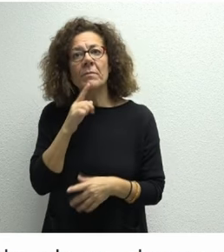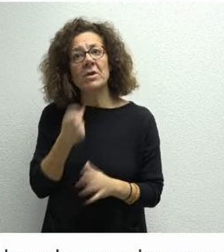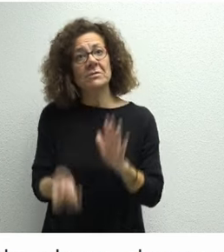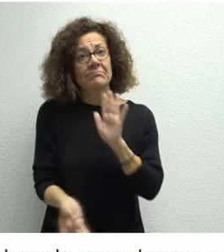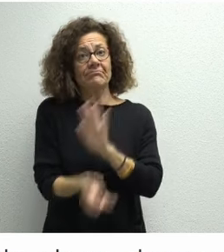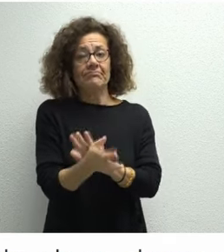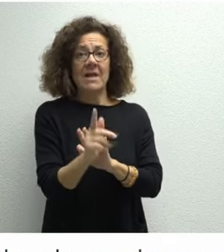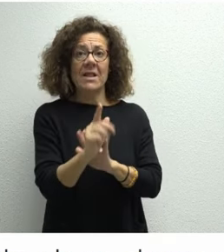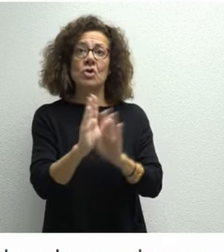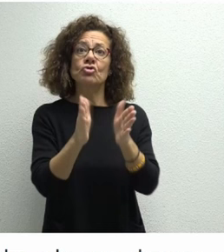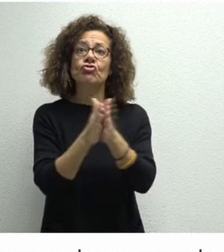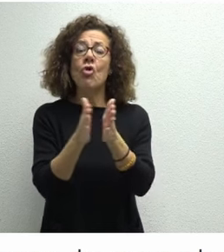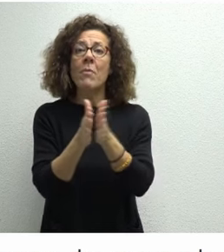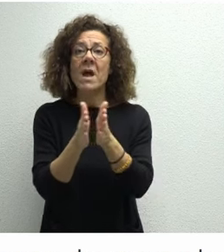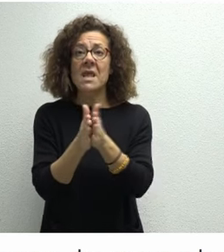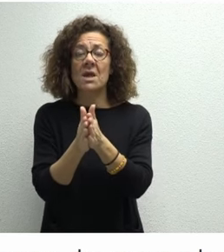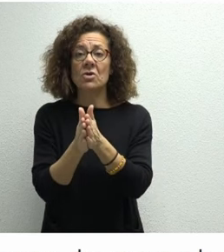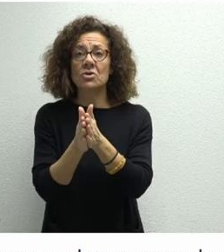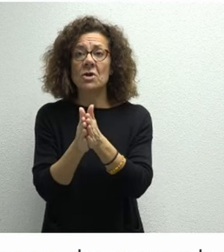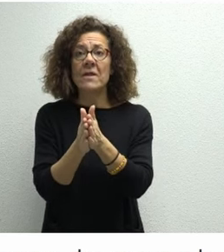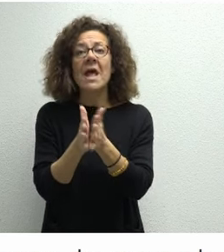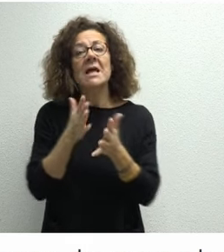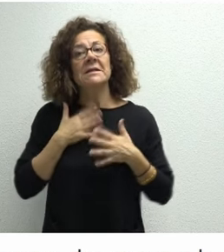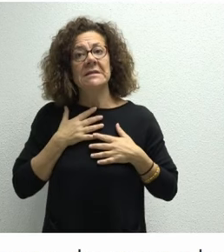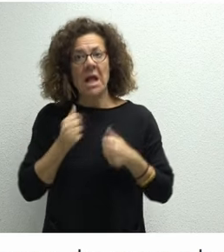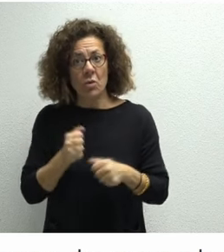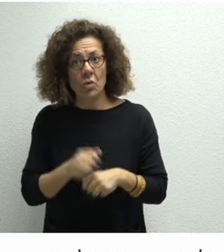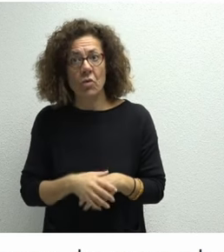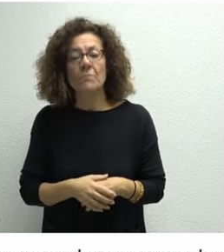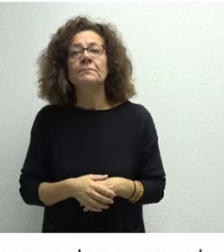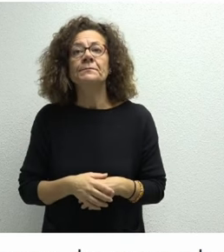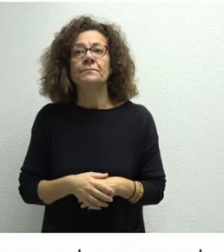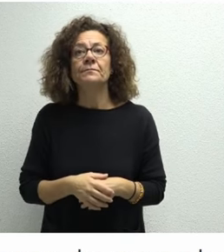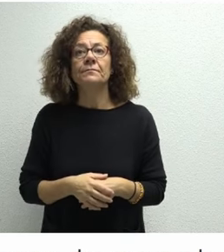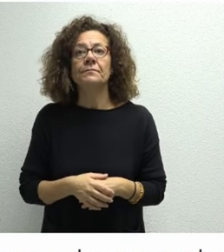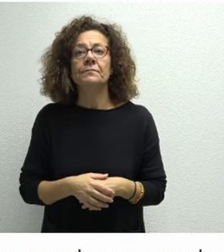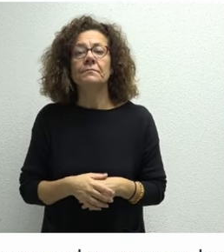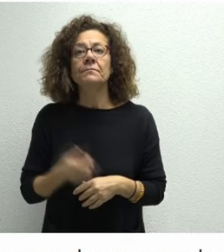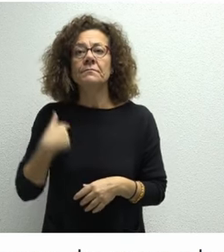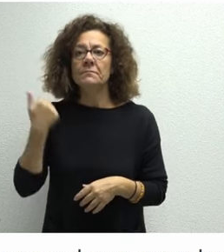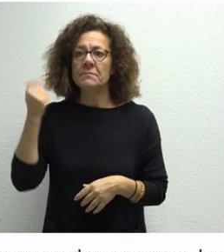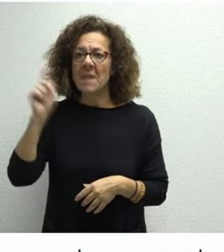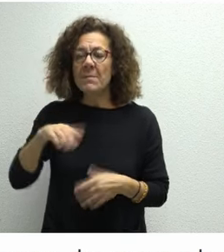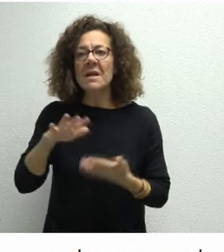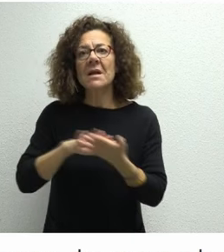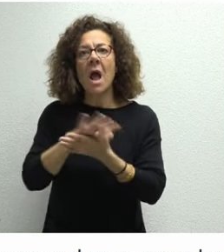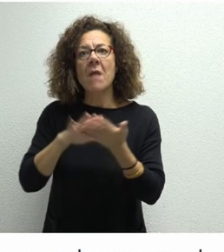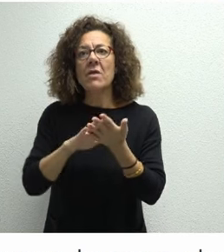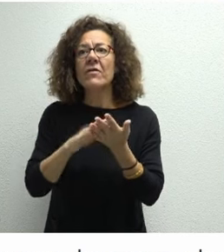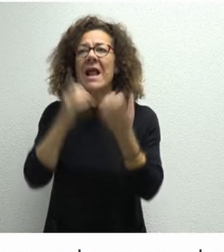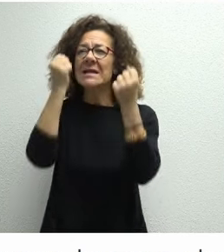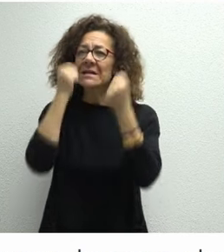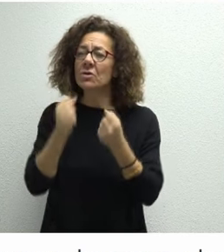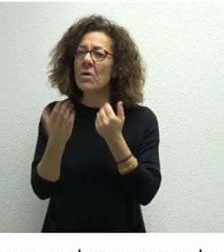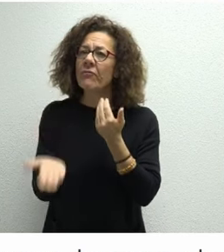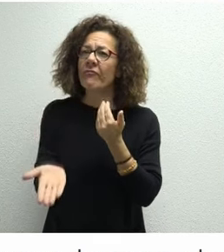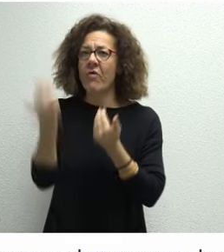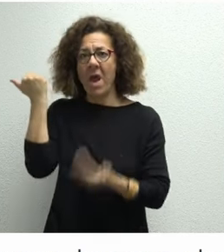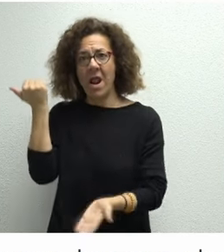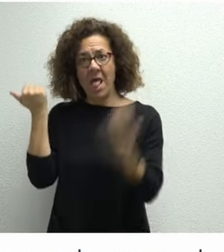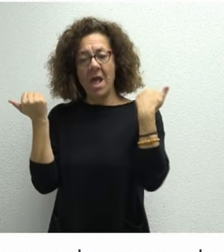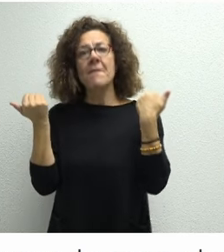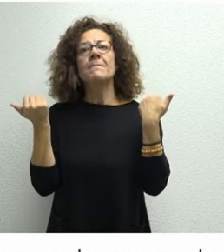de la parte de los compañeros de de salud no eh No hemos hablado de desinstitucionalización vale lo he dicho bien